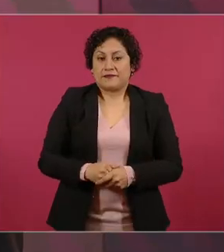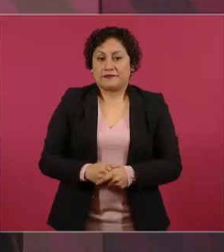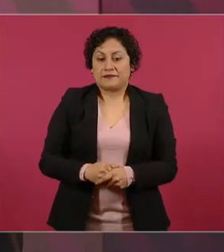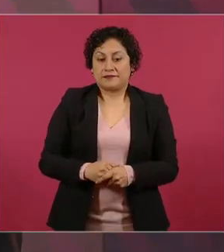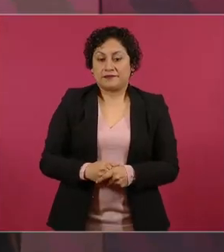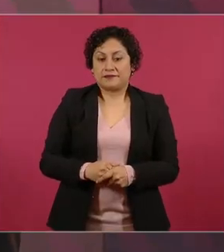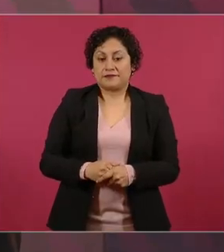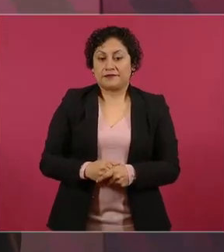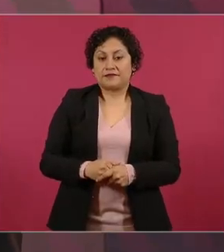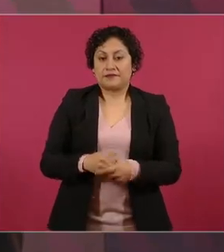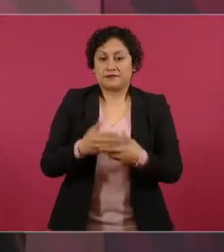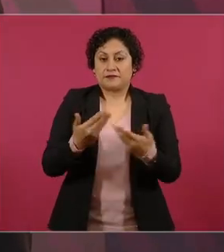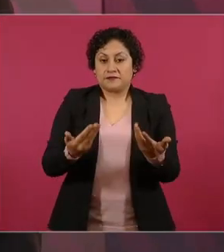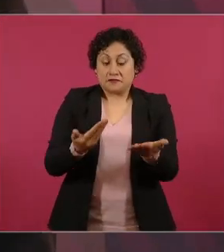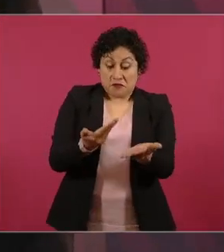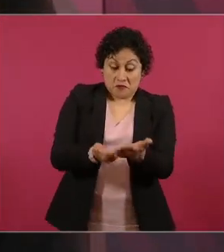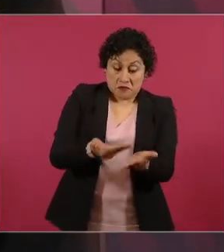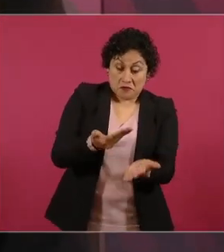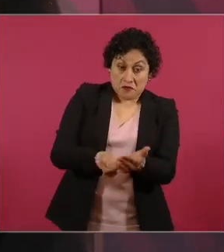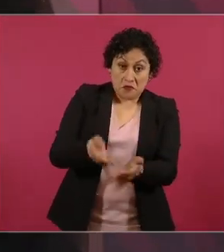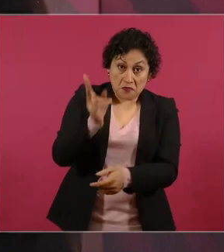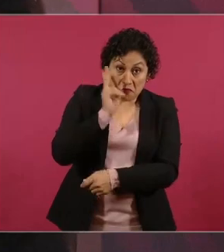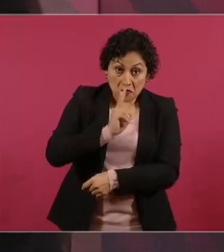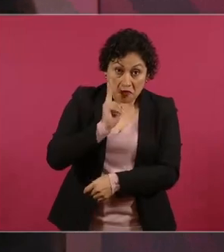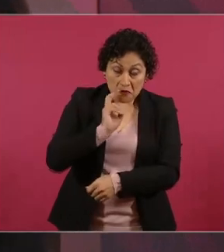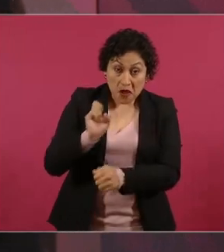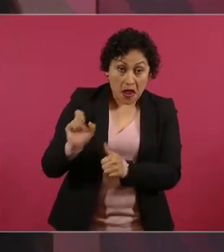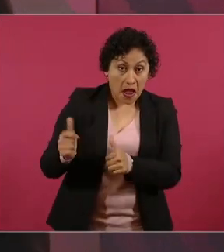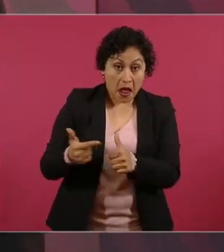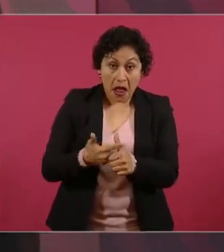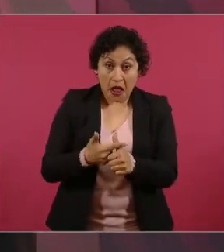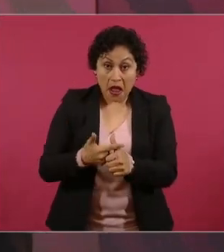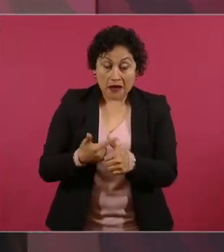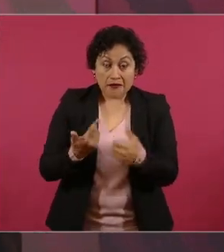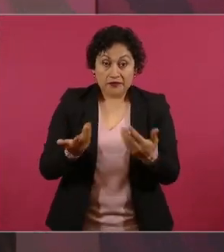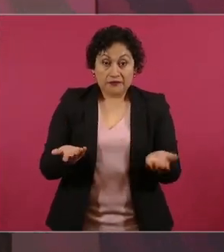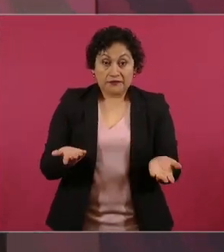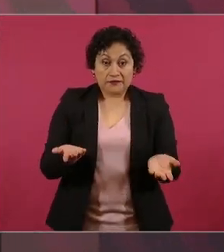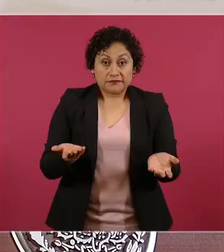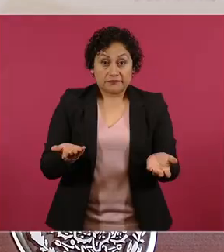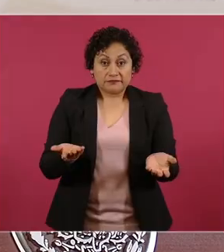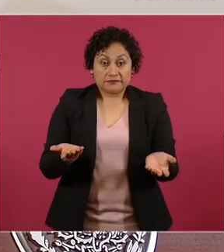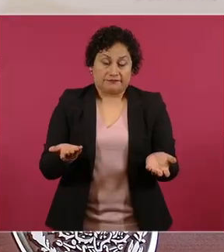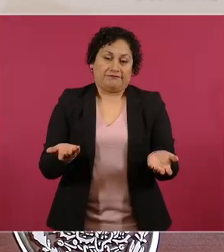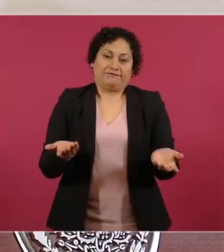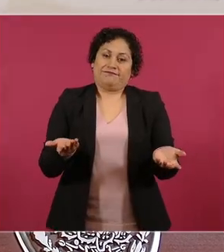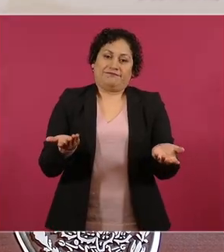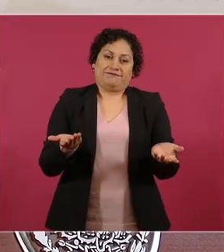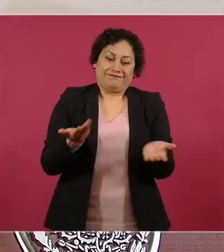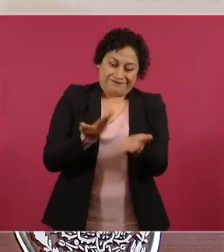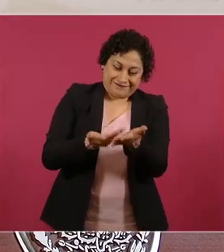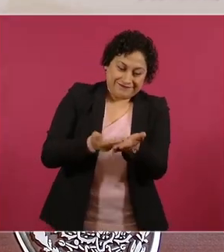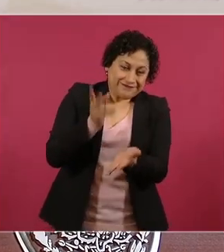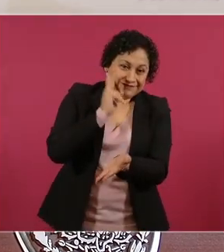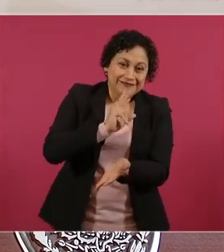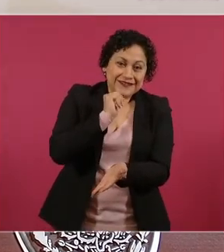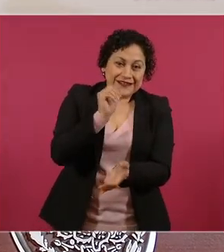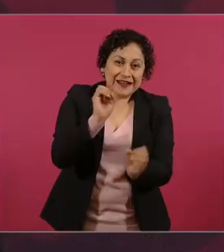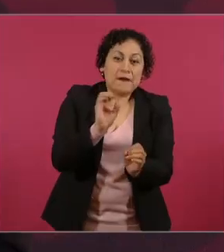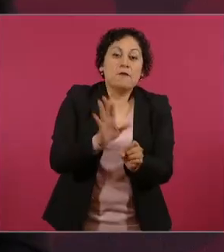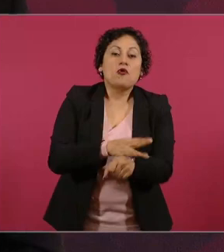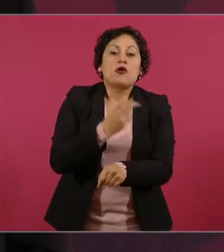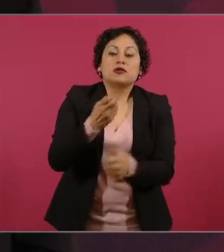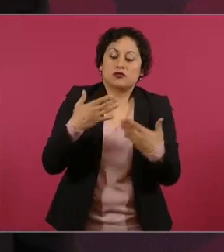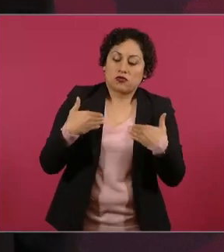Además, no hay ninguna prueba, es por eso es que desconfío de ellos, porque